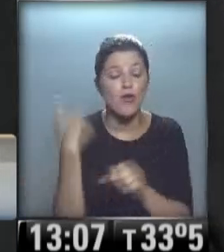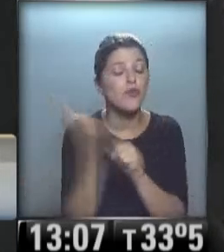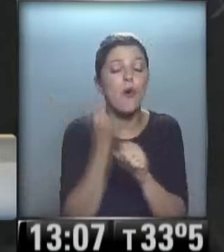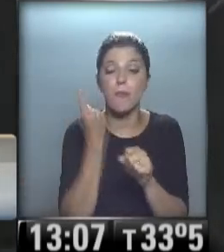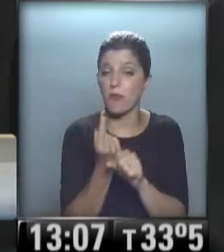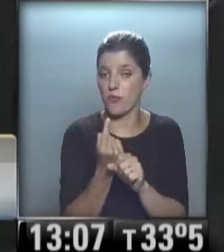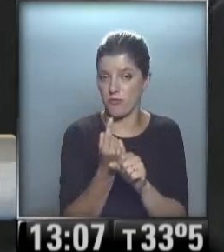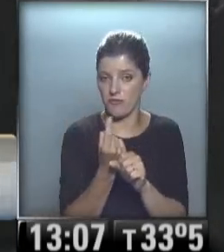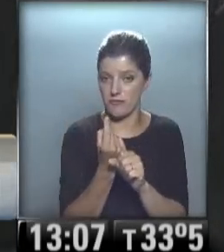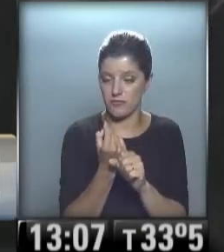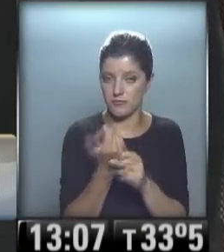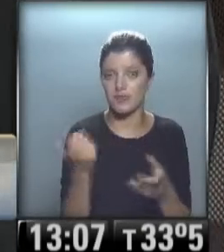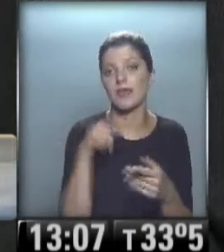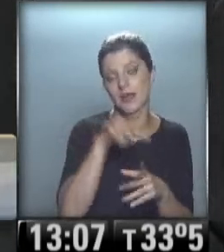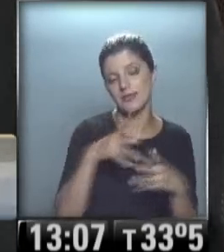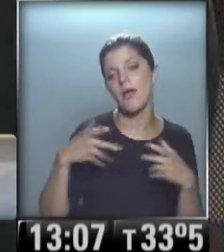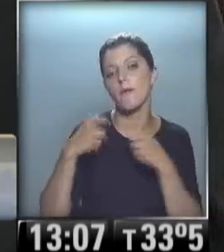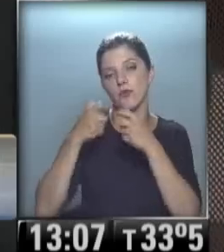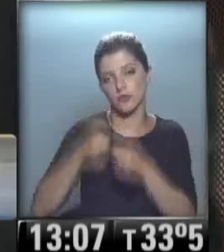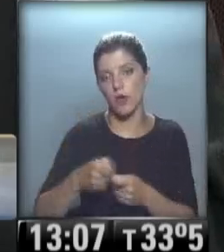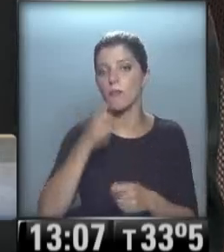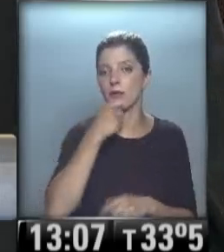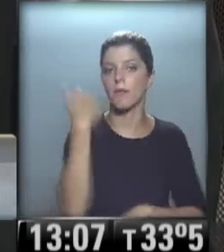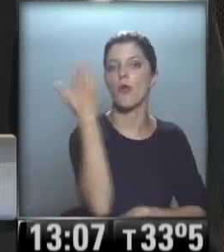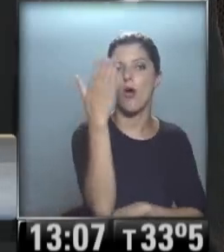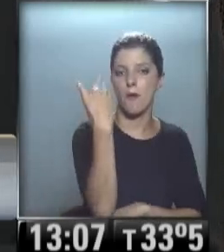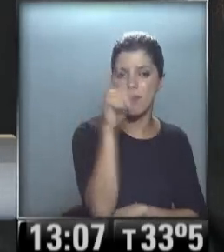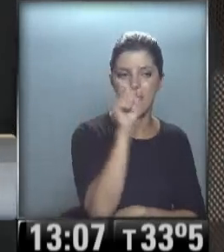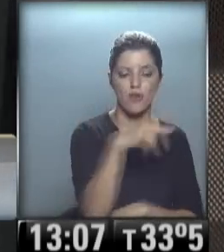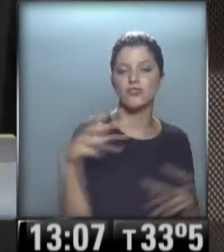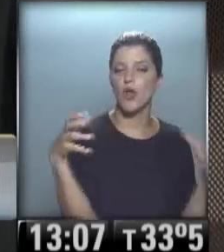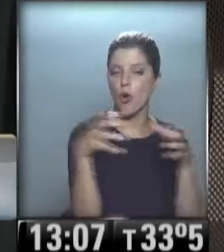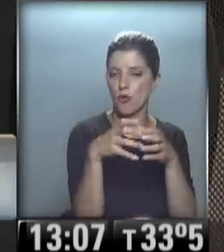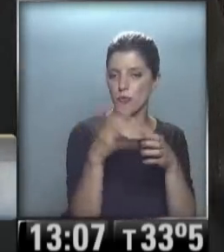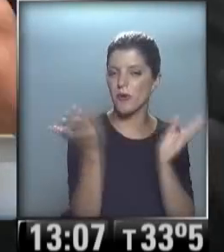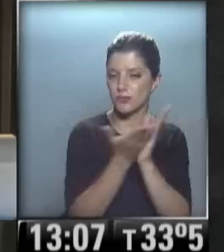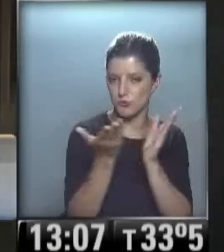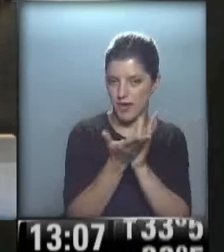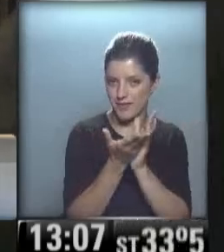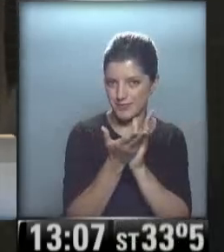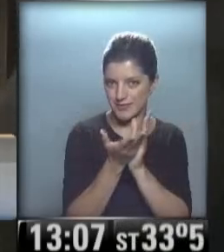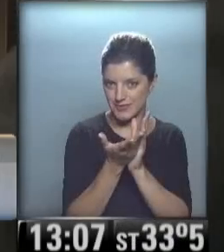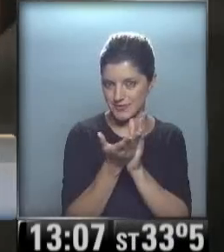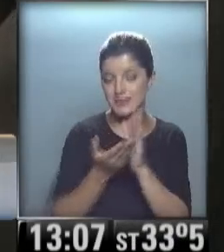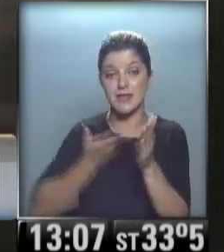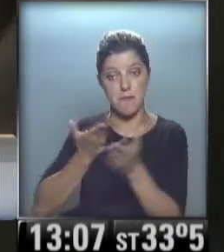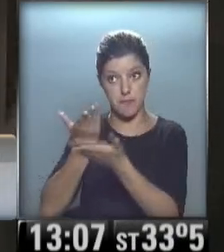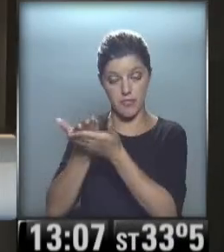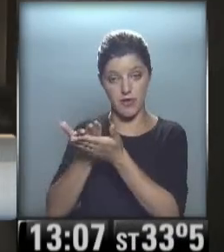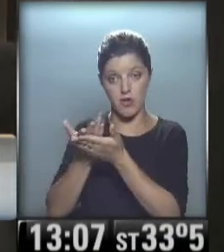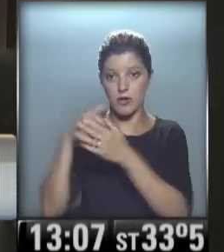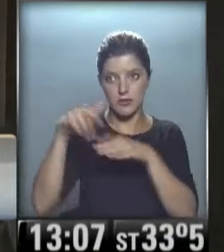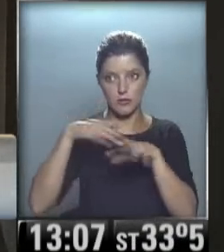viene de la mano de la bandera de los movimientos estudiantiles y los movimientos sociales que han agitado este tema y que han generado todo este